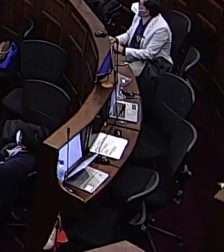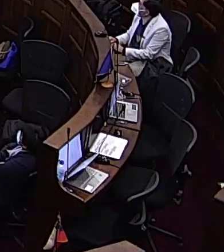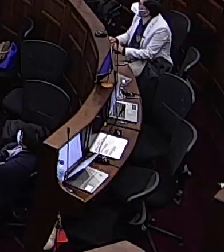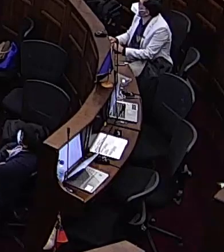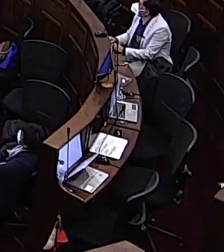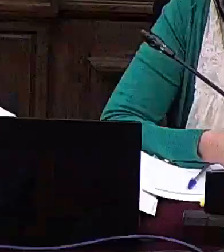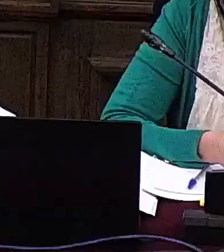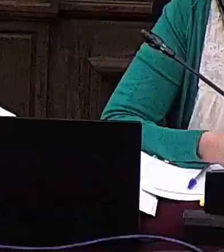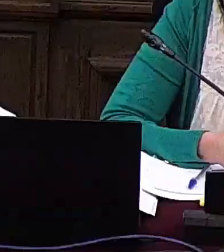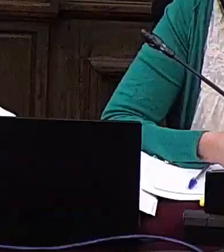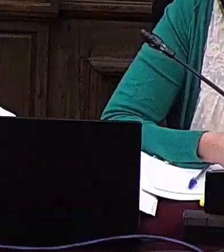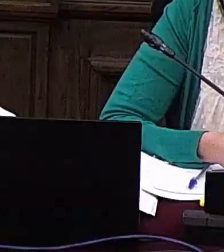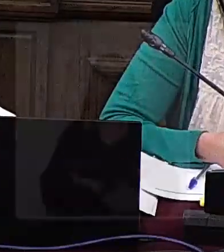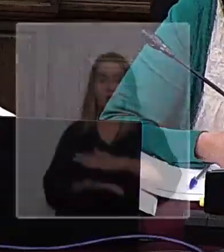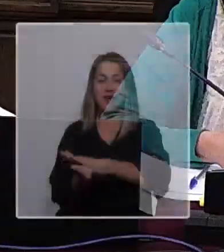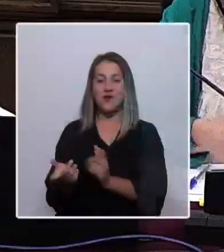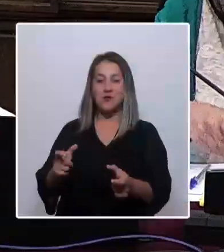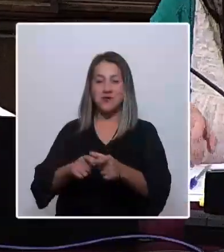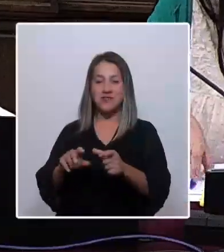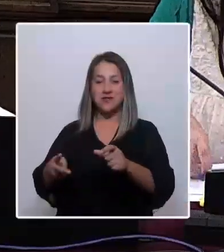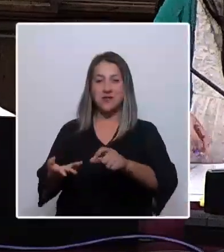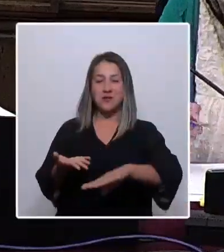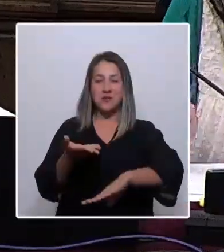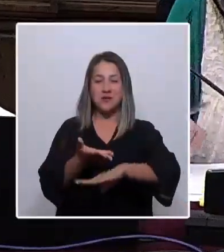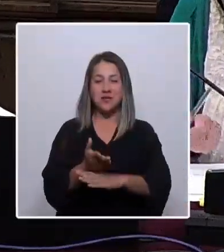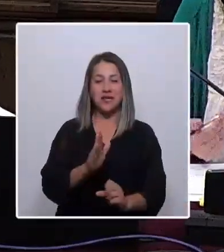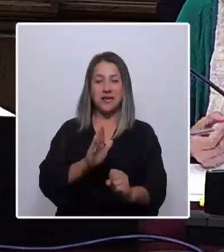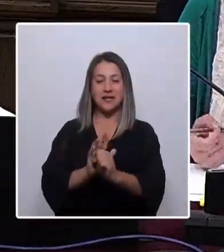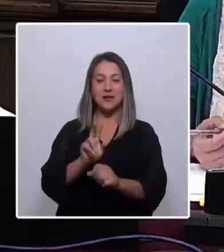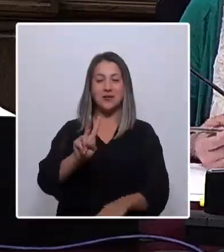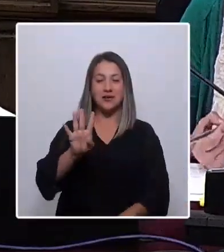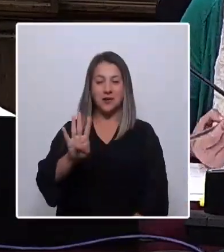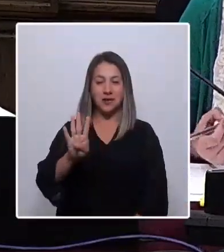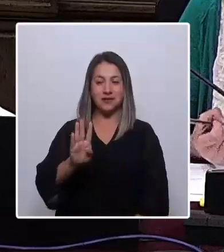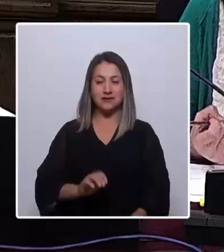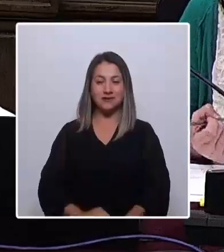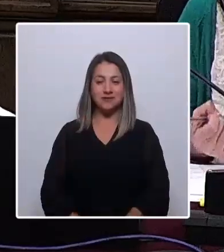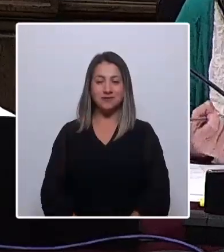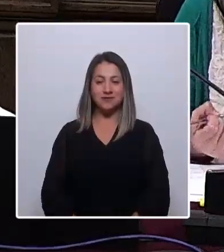Vuelve a comisión para segunda propuesta el artículo 24.